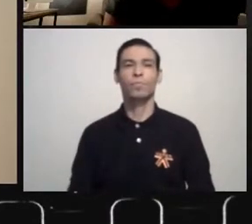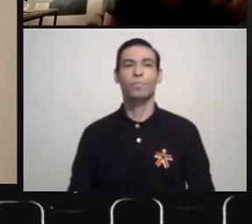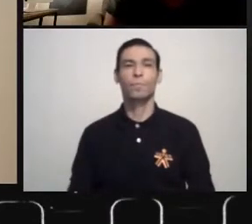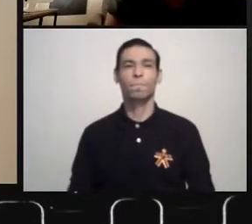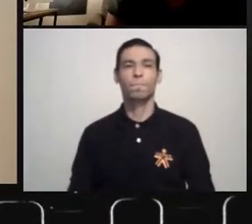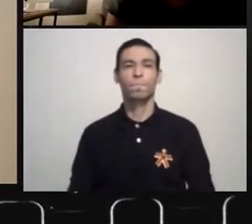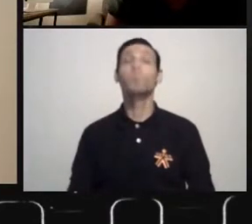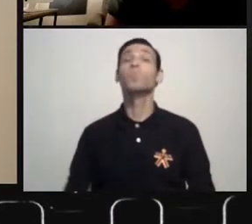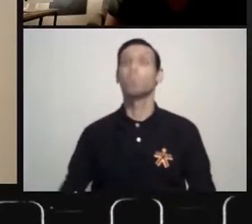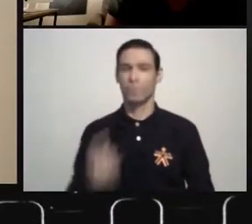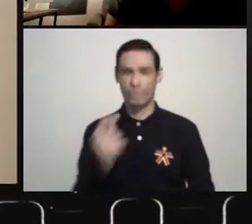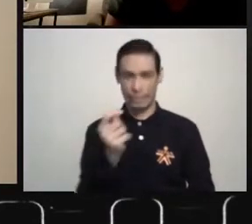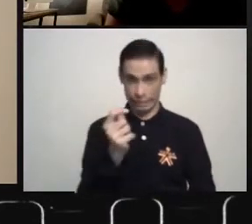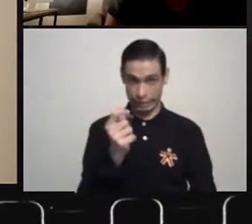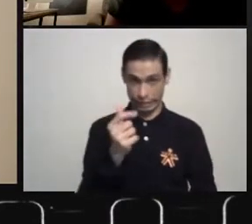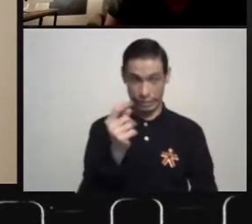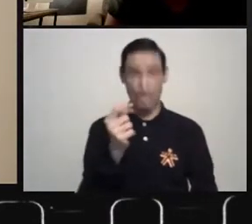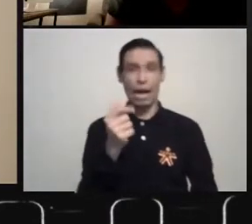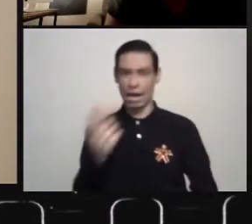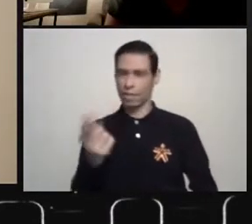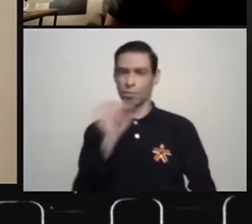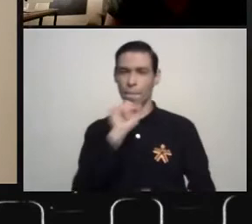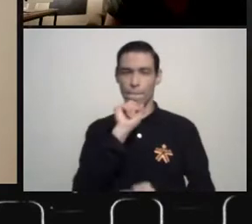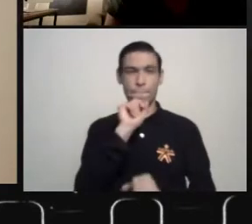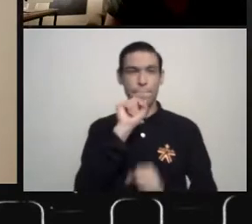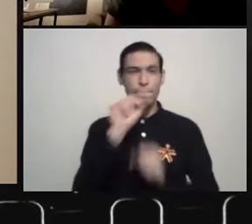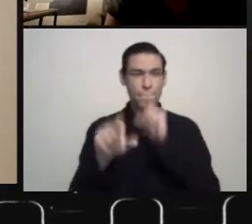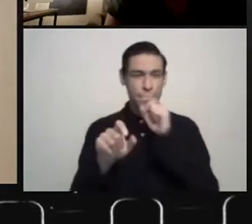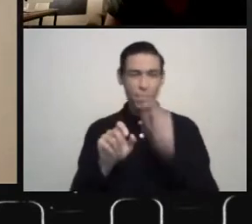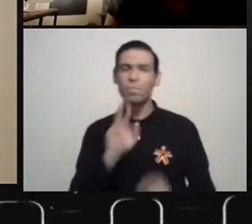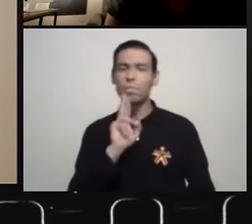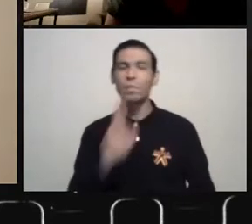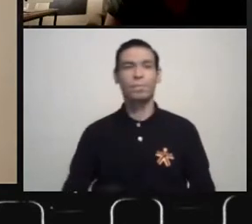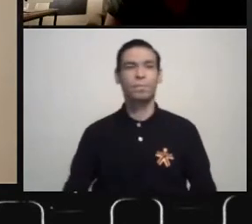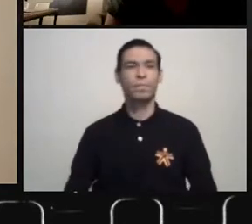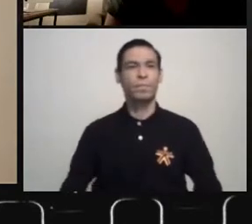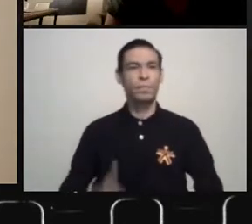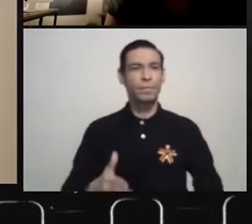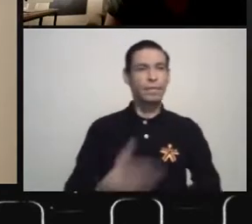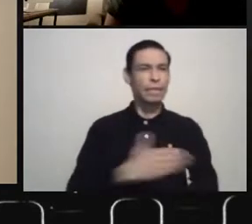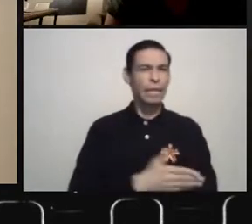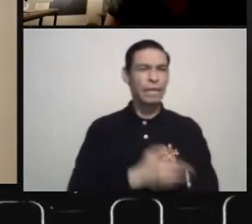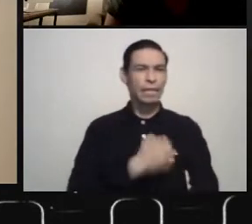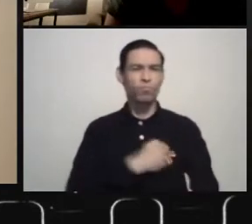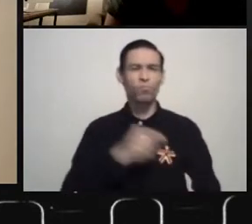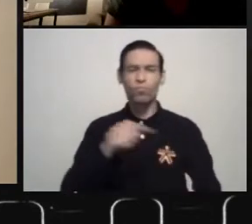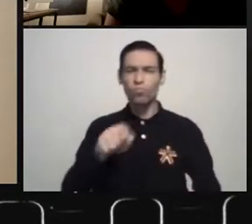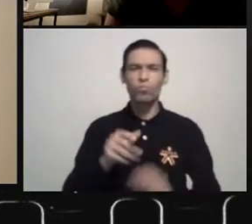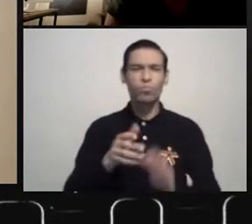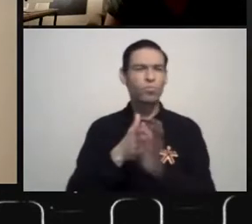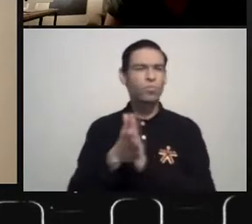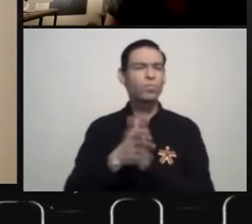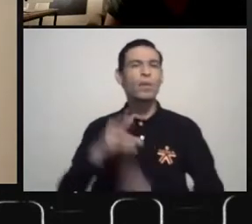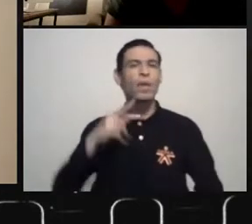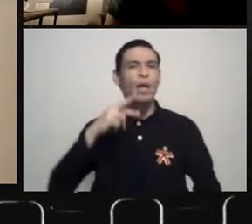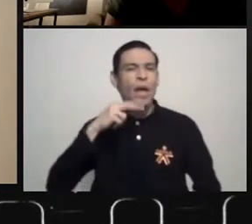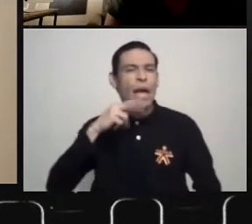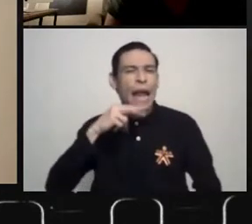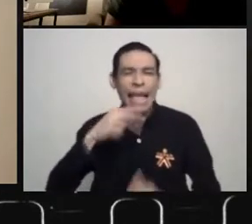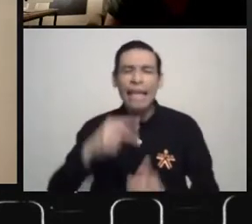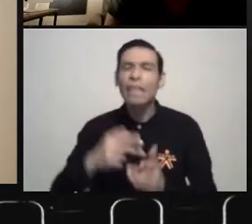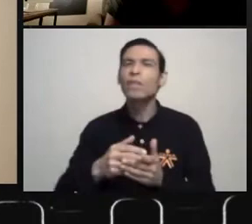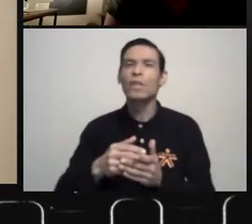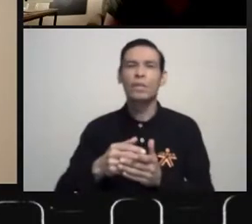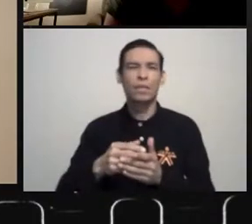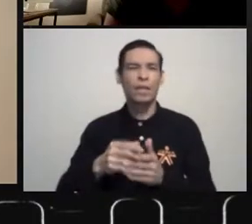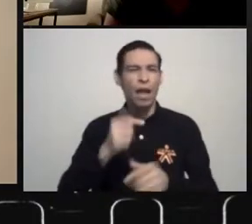hay varias que tengo en remojo. Pero antes de esto quisiera que desde la anécdota inclusive, cada uno me comentara un